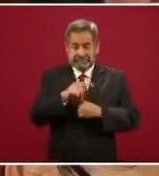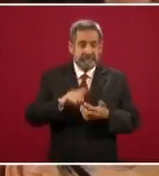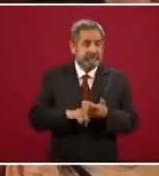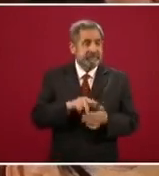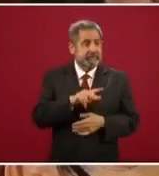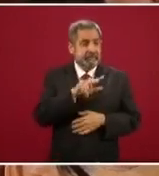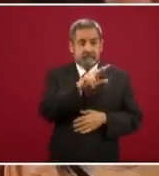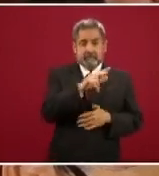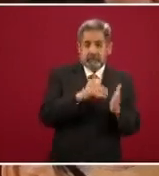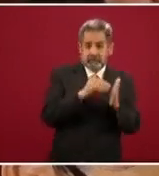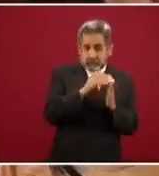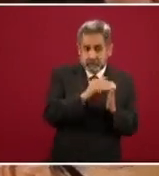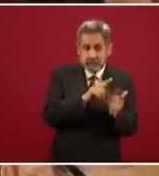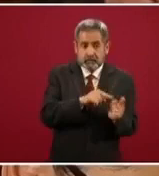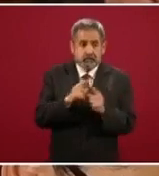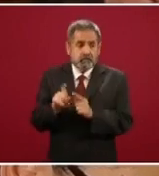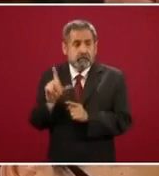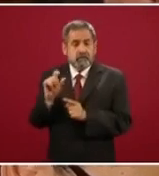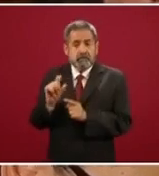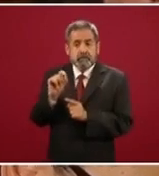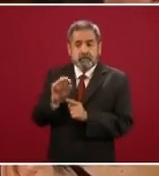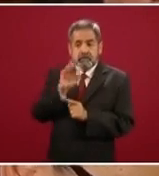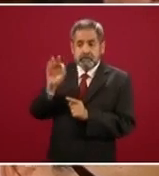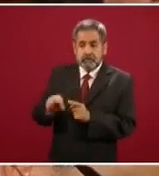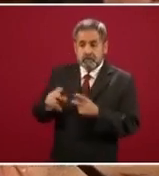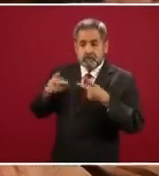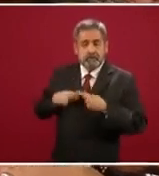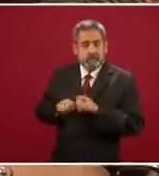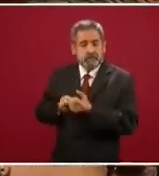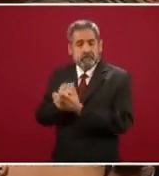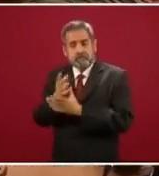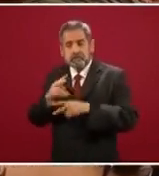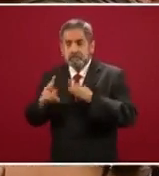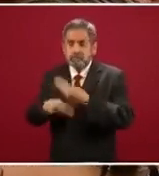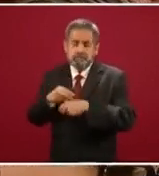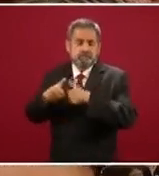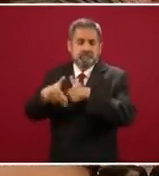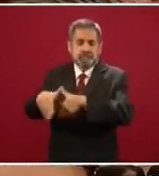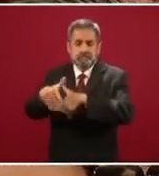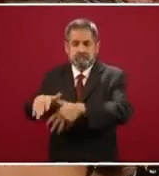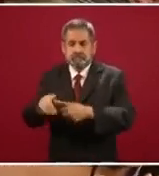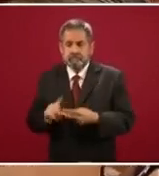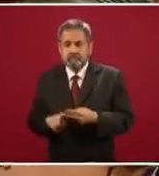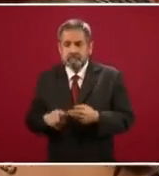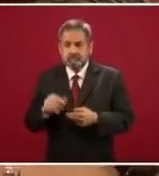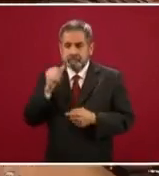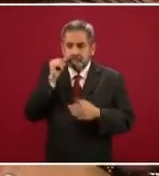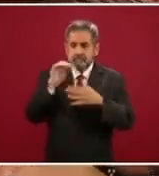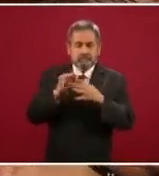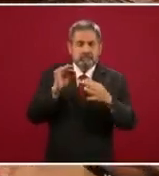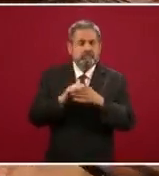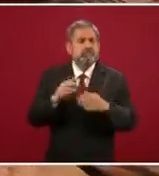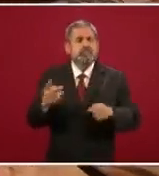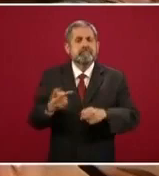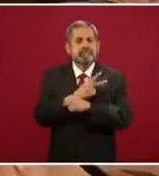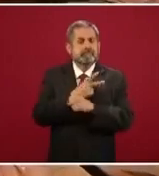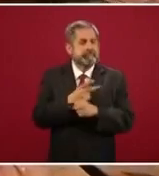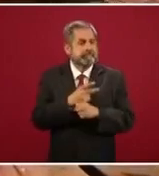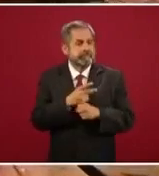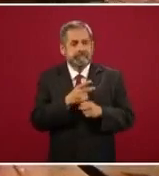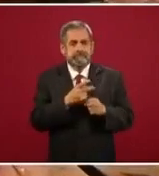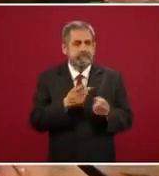el 20% de la población a manifestarse. Y ayer, quizás no hay cifras, pero creo que el paro fue